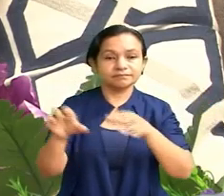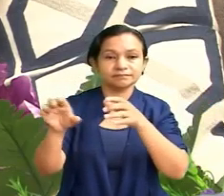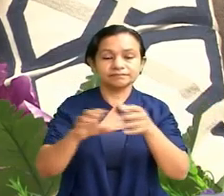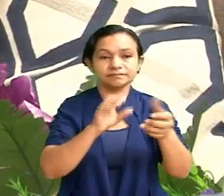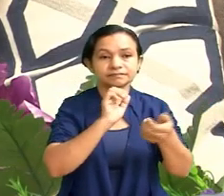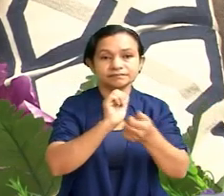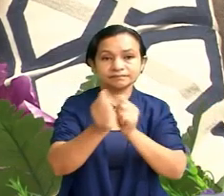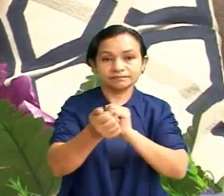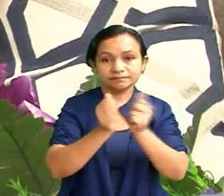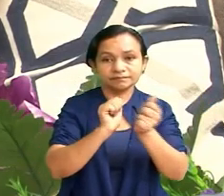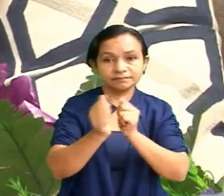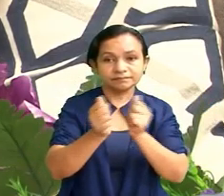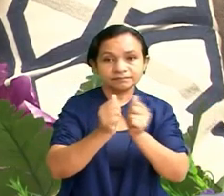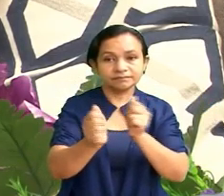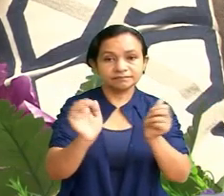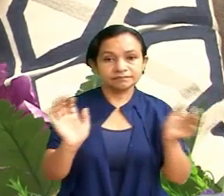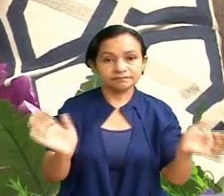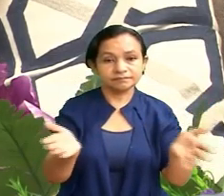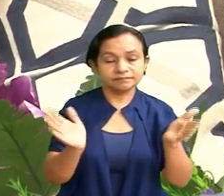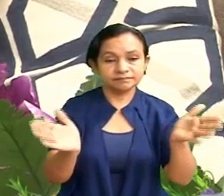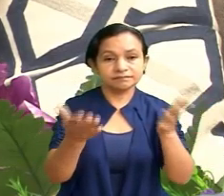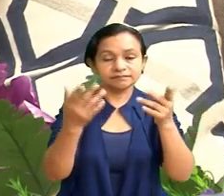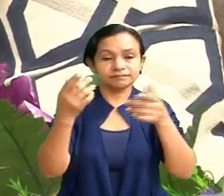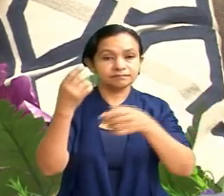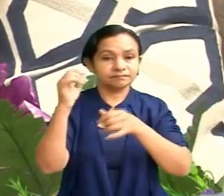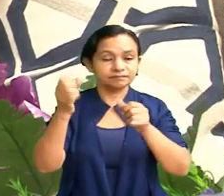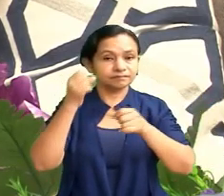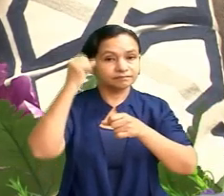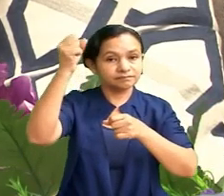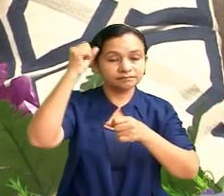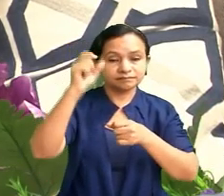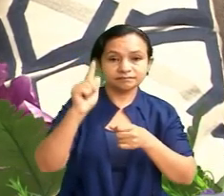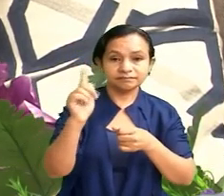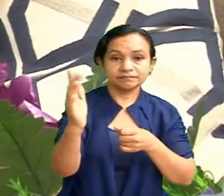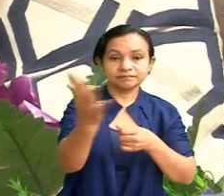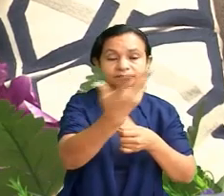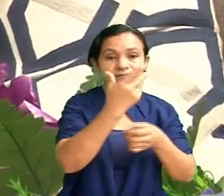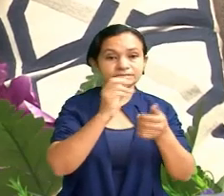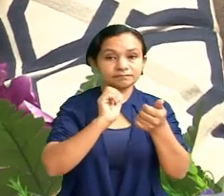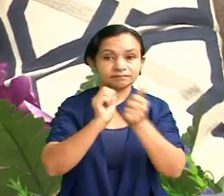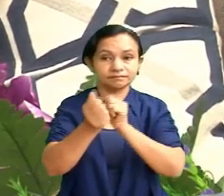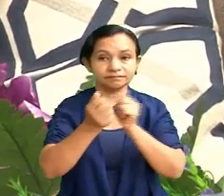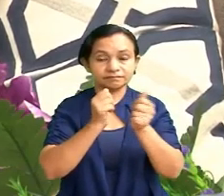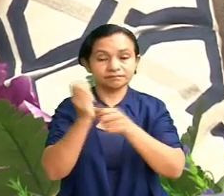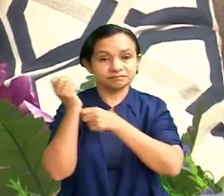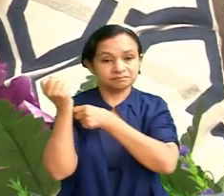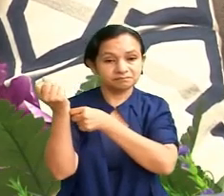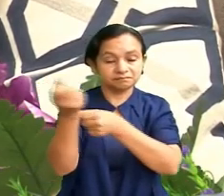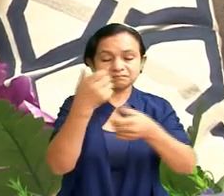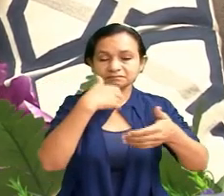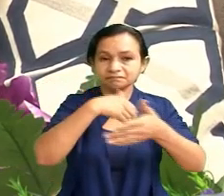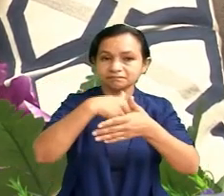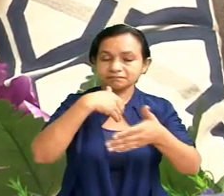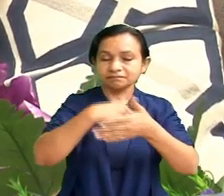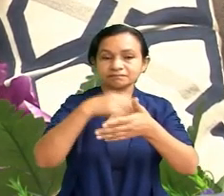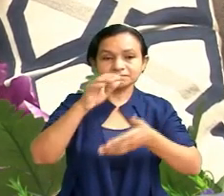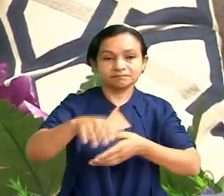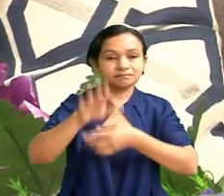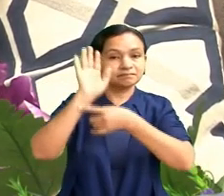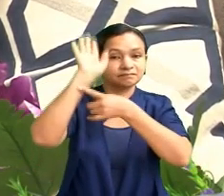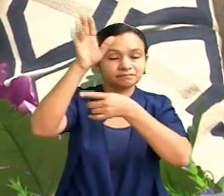deportivas promoción de ligas torneos campeonatos de todo tipo de deporte verdad béisbol fútbol baloncesto